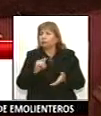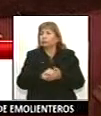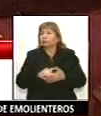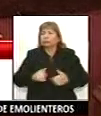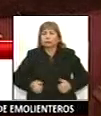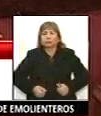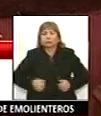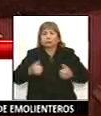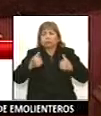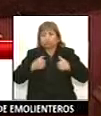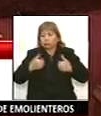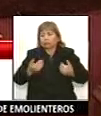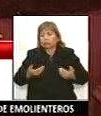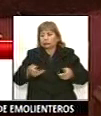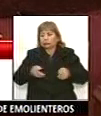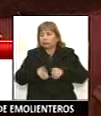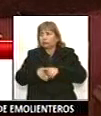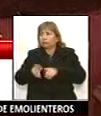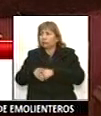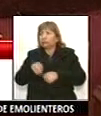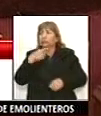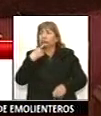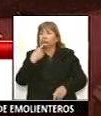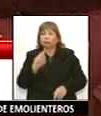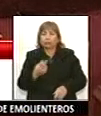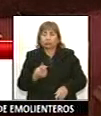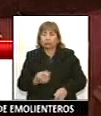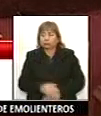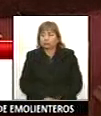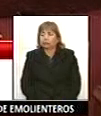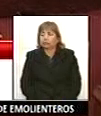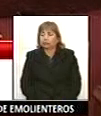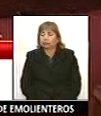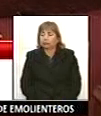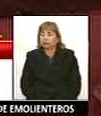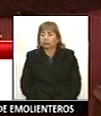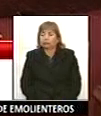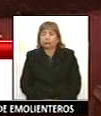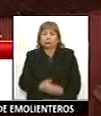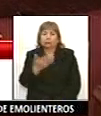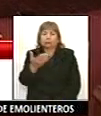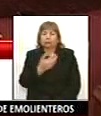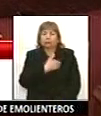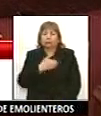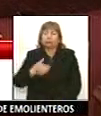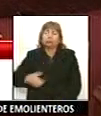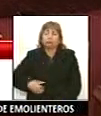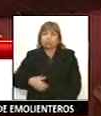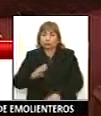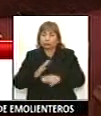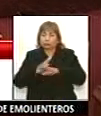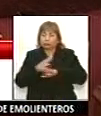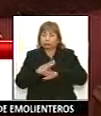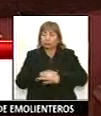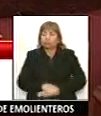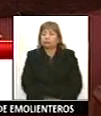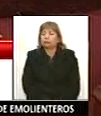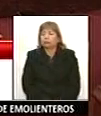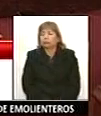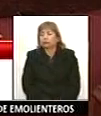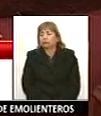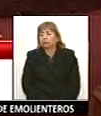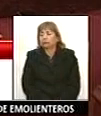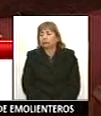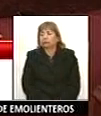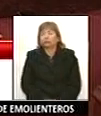vida. También decirle a nuestro presidente, por su intermedio, en